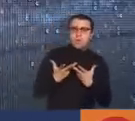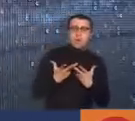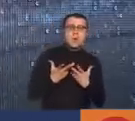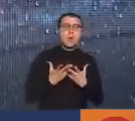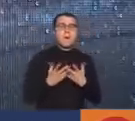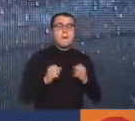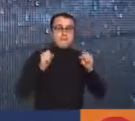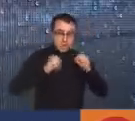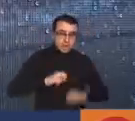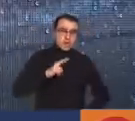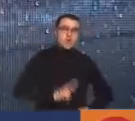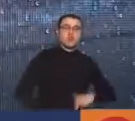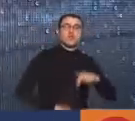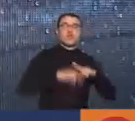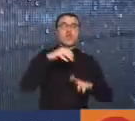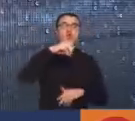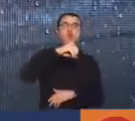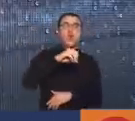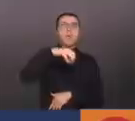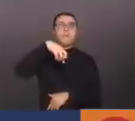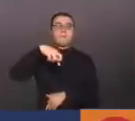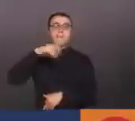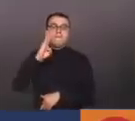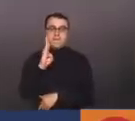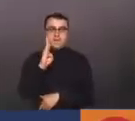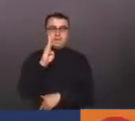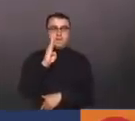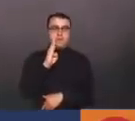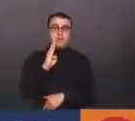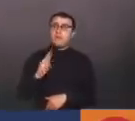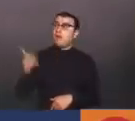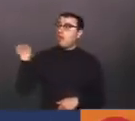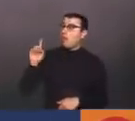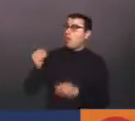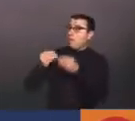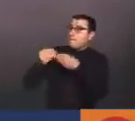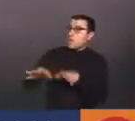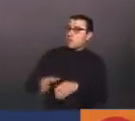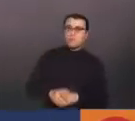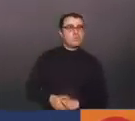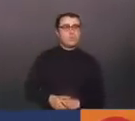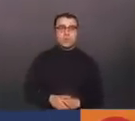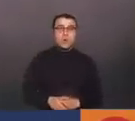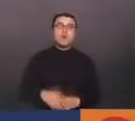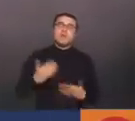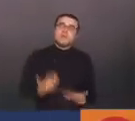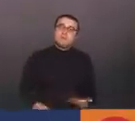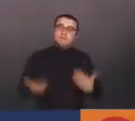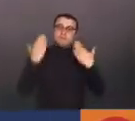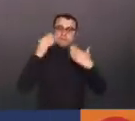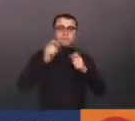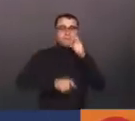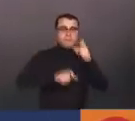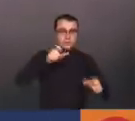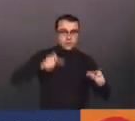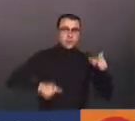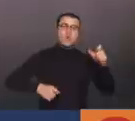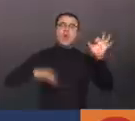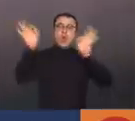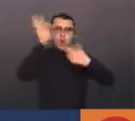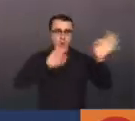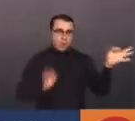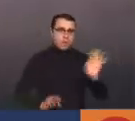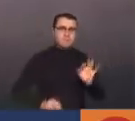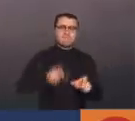autoconstrucción de OPVs, porque eso no debió haberse perdido nunca, la organización popular de vivienda